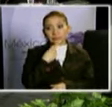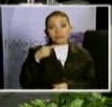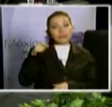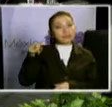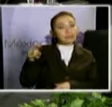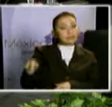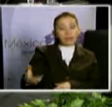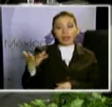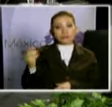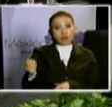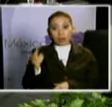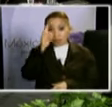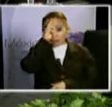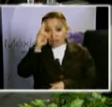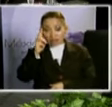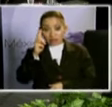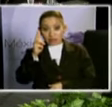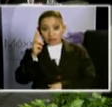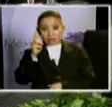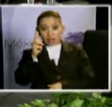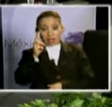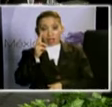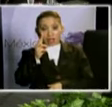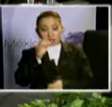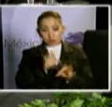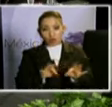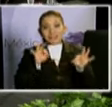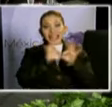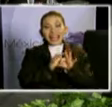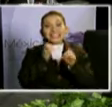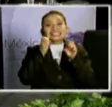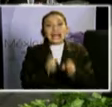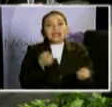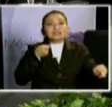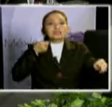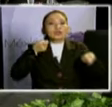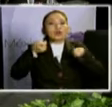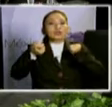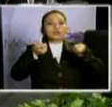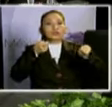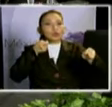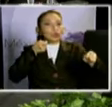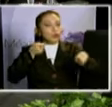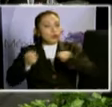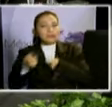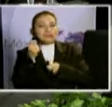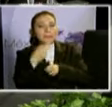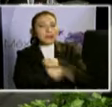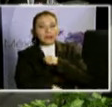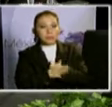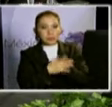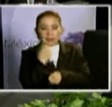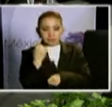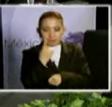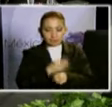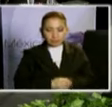están no prohibidas, muy importante, están controladas. ¿Por qué son